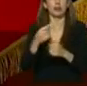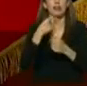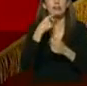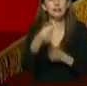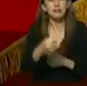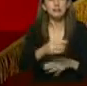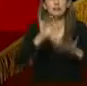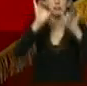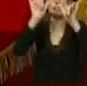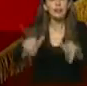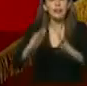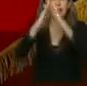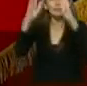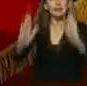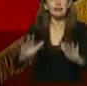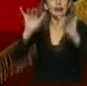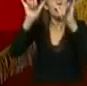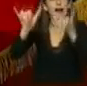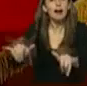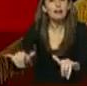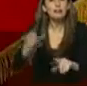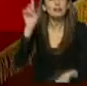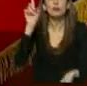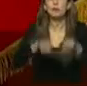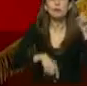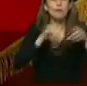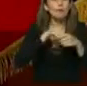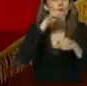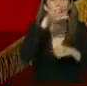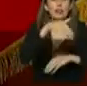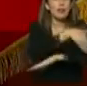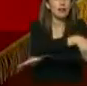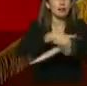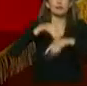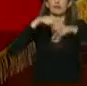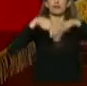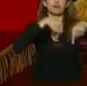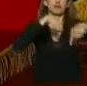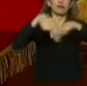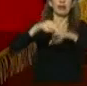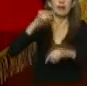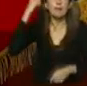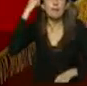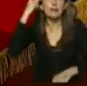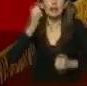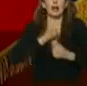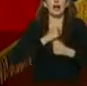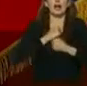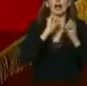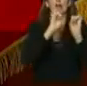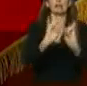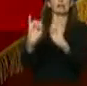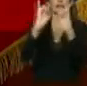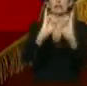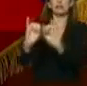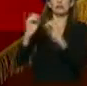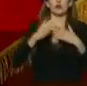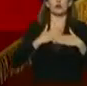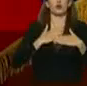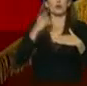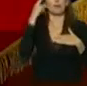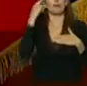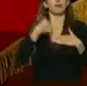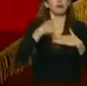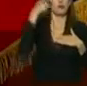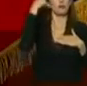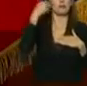casa, que se entienda bien, no pueden salir a las calles, dejen de pensar solo en ustedes, en usted y en usted. Piensen en que van a quitar